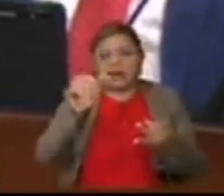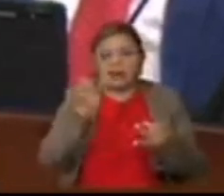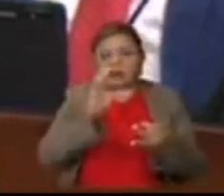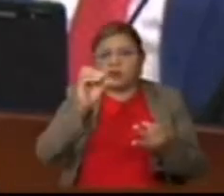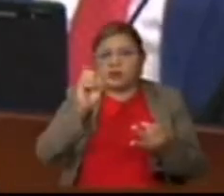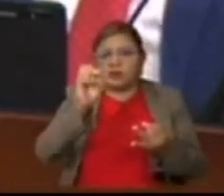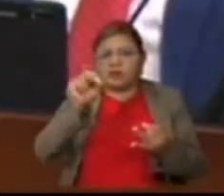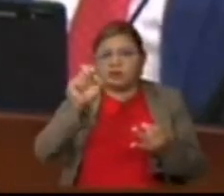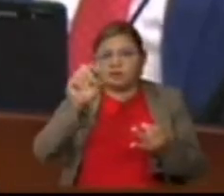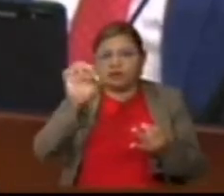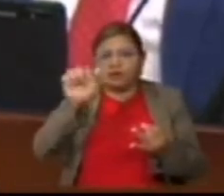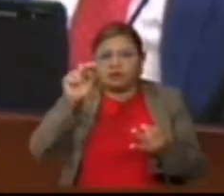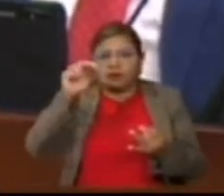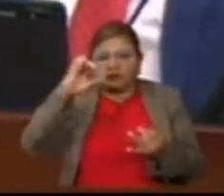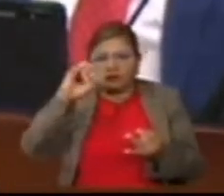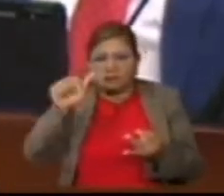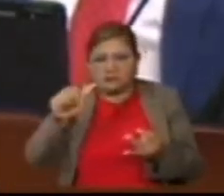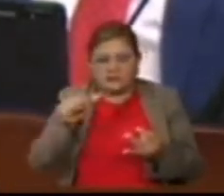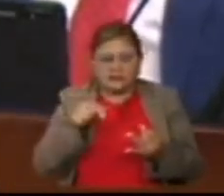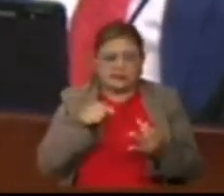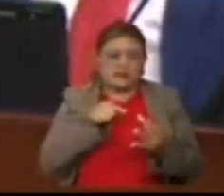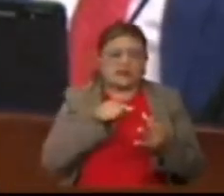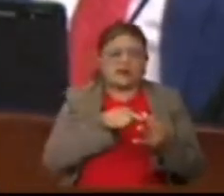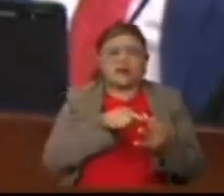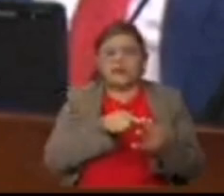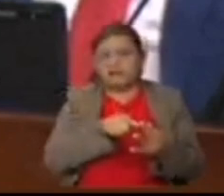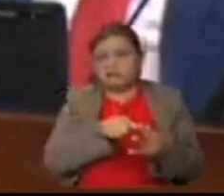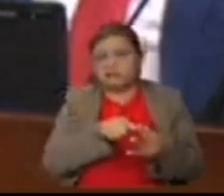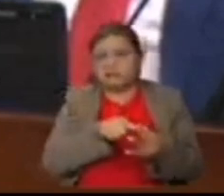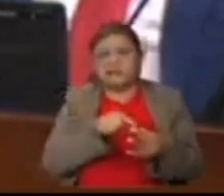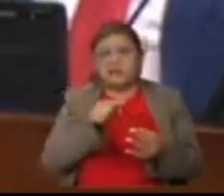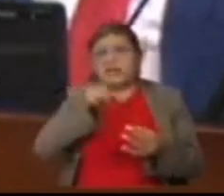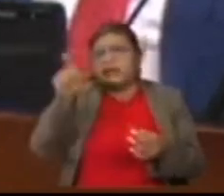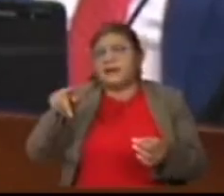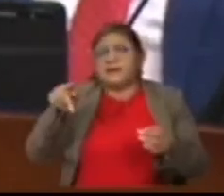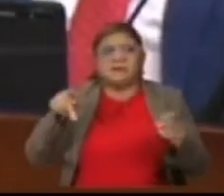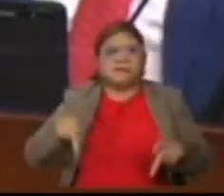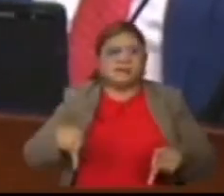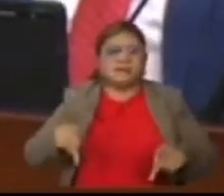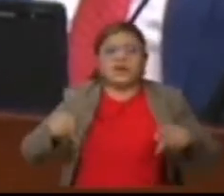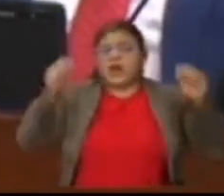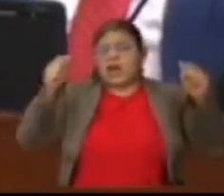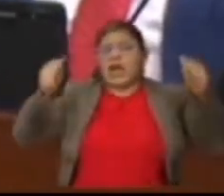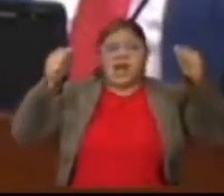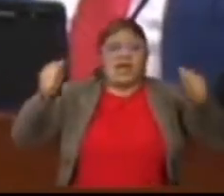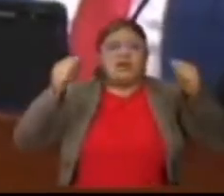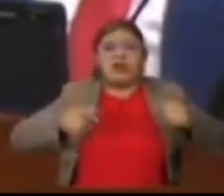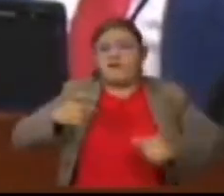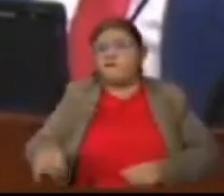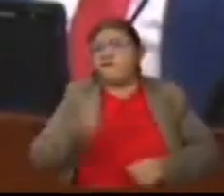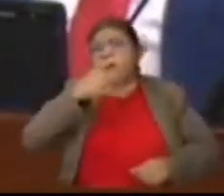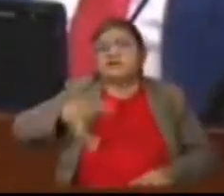mencionar porque es una de las comunidades que a diario está en las calles reclamando ese acceso al vital